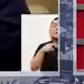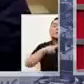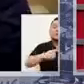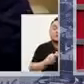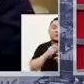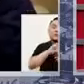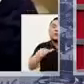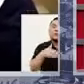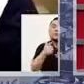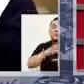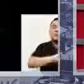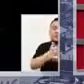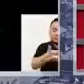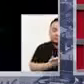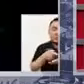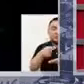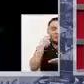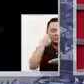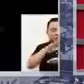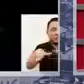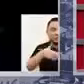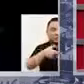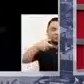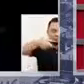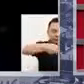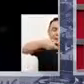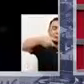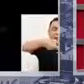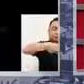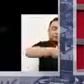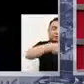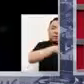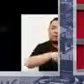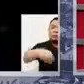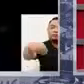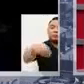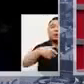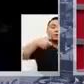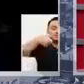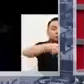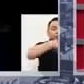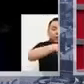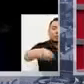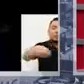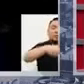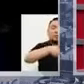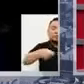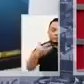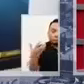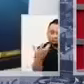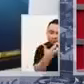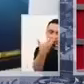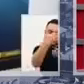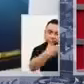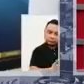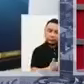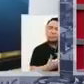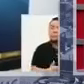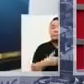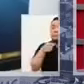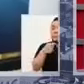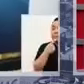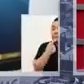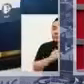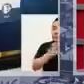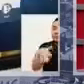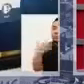no tiene valor. Sí. O sea, ese documento nunca se publicó, nunca se notificó, pues, claro, nunca salió. Si no se publica, no